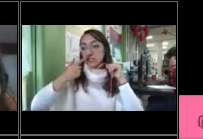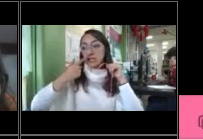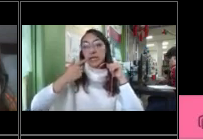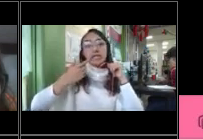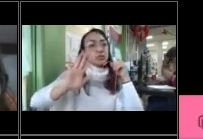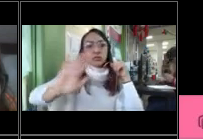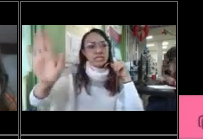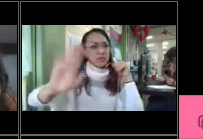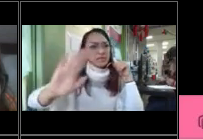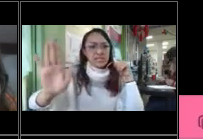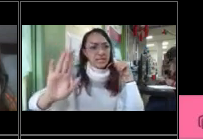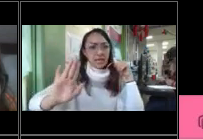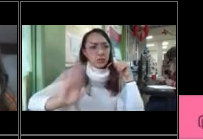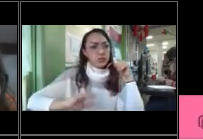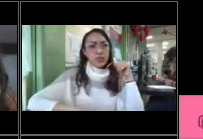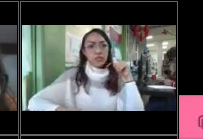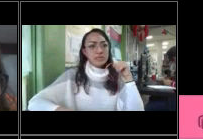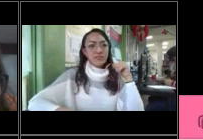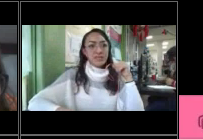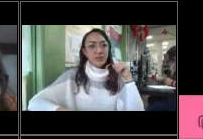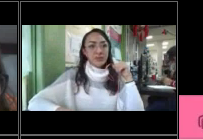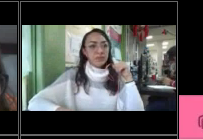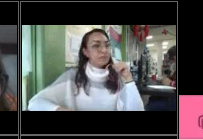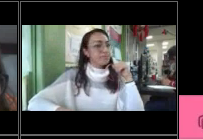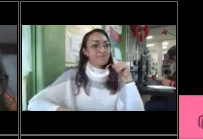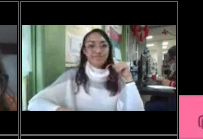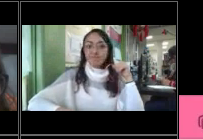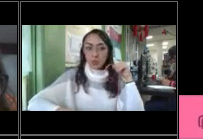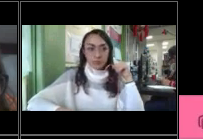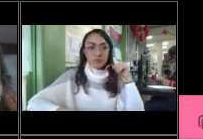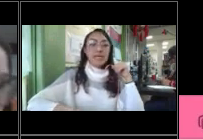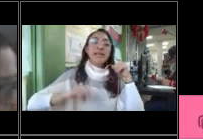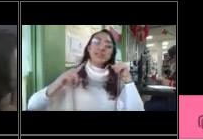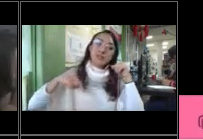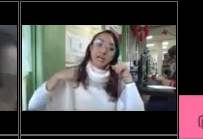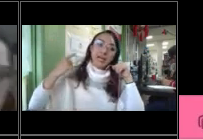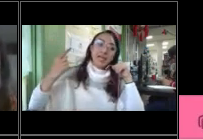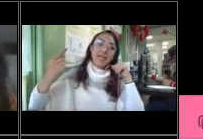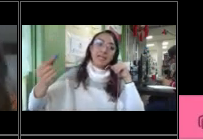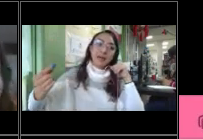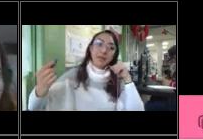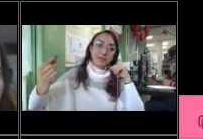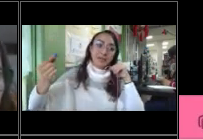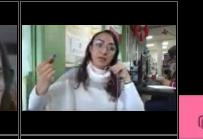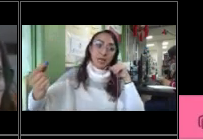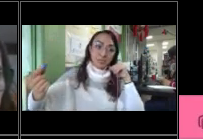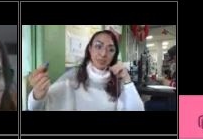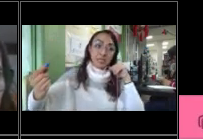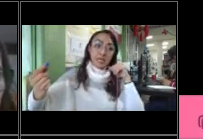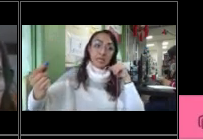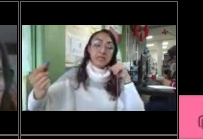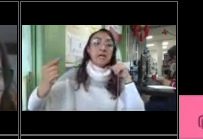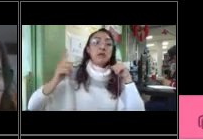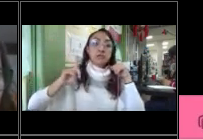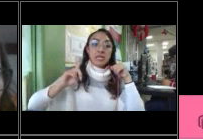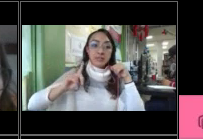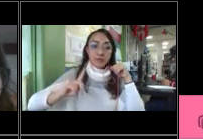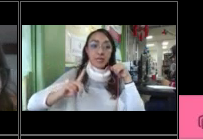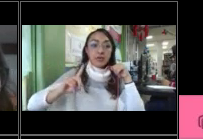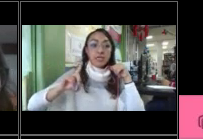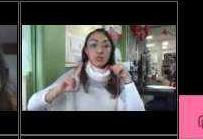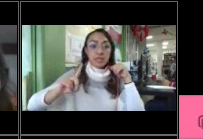nos dicen, si no te sabes la seña, usa un clasificador. No, eso cae en el apartado de la mímica.